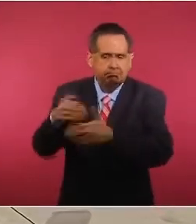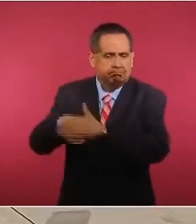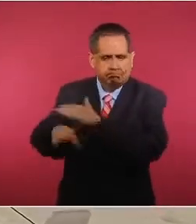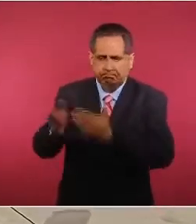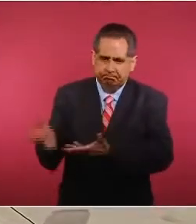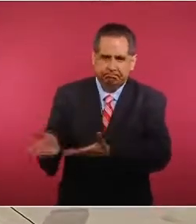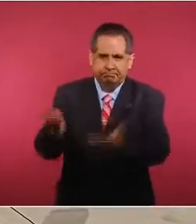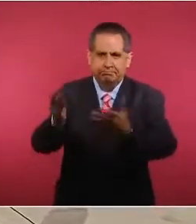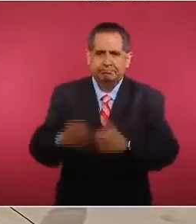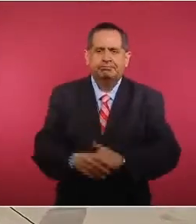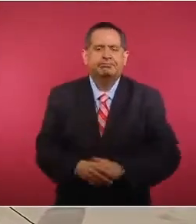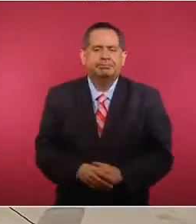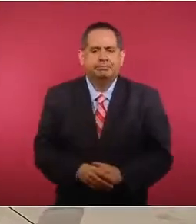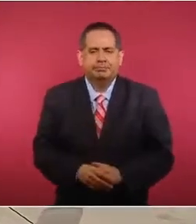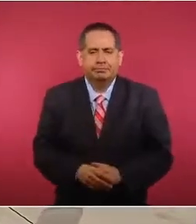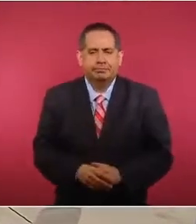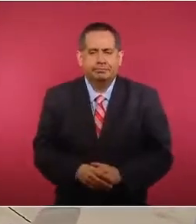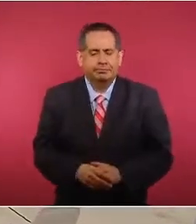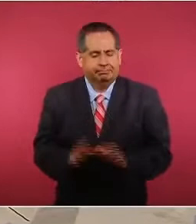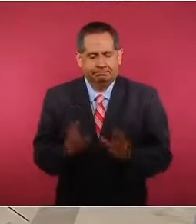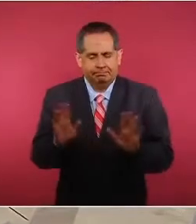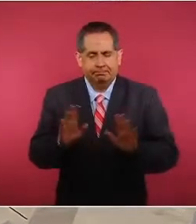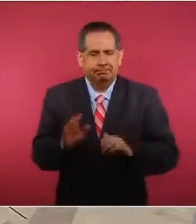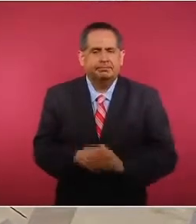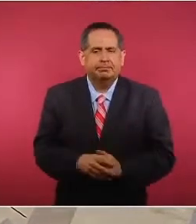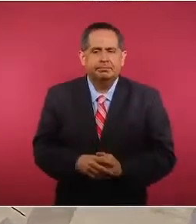muy bien. No, ya